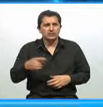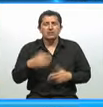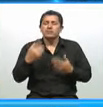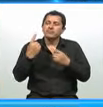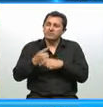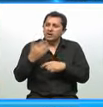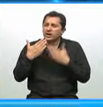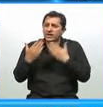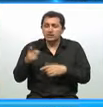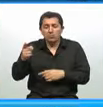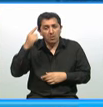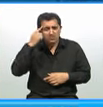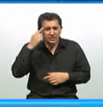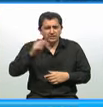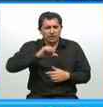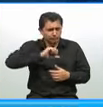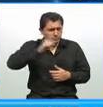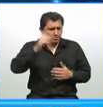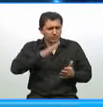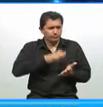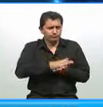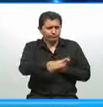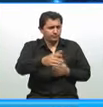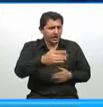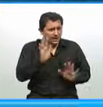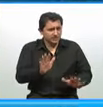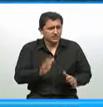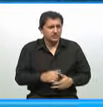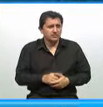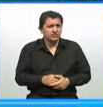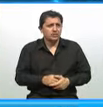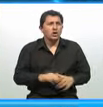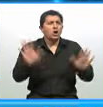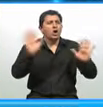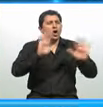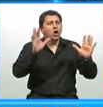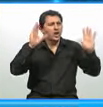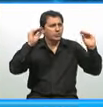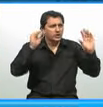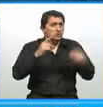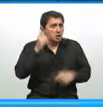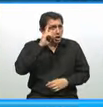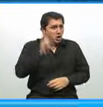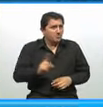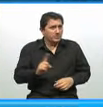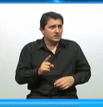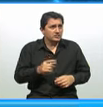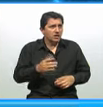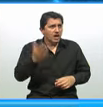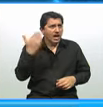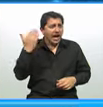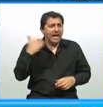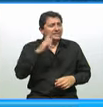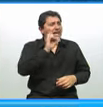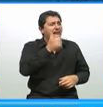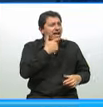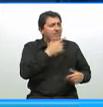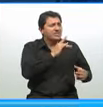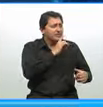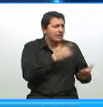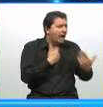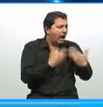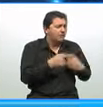minutos. ¿Esperabas una victoria tan holgada en esta primera fecha de la Liga? Hola, buenas noches. No, la verdad que no. Sobre todo porque habíamos hablado con Julio Lamas, el entrenador, y nos